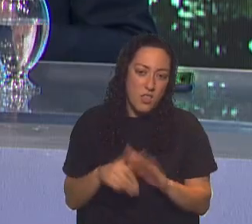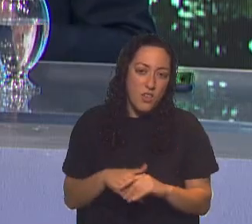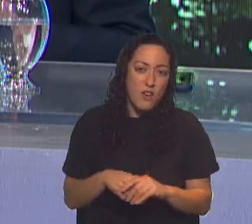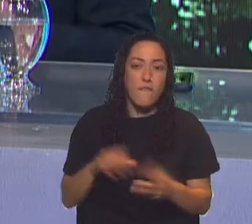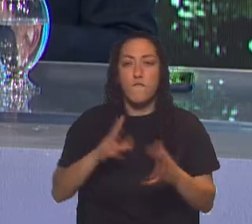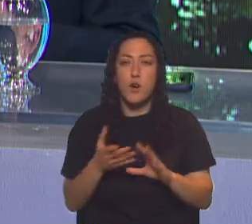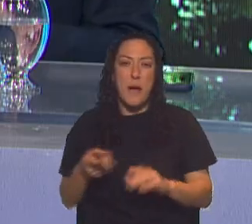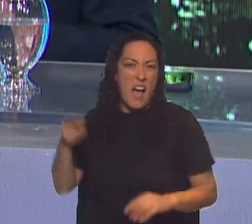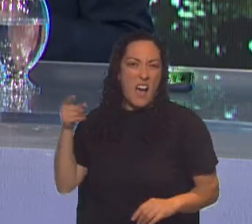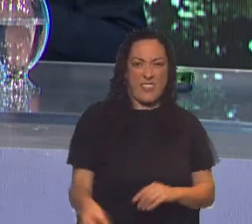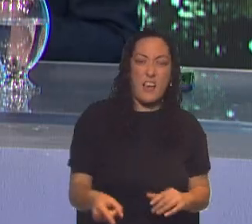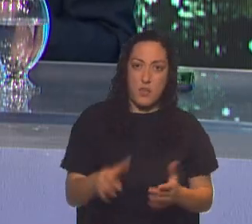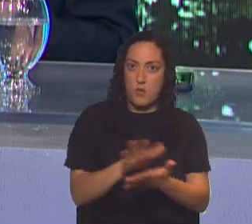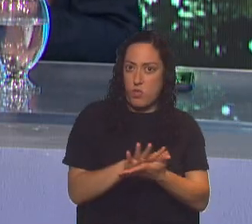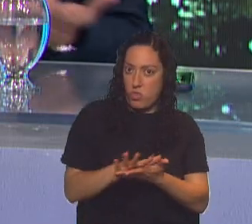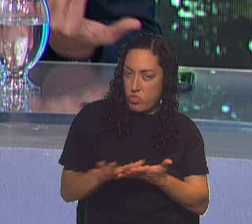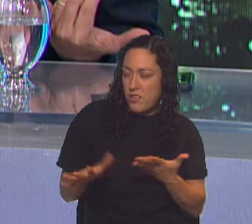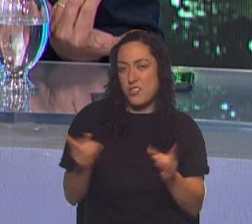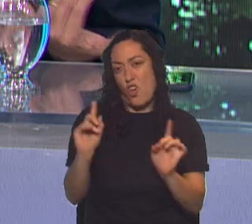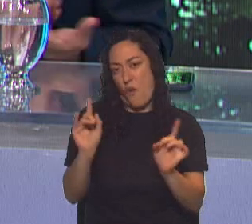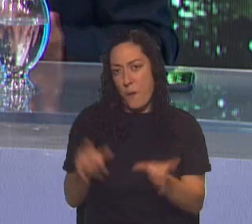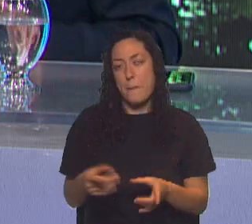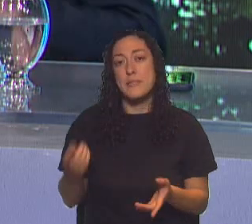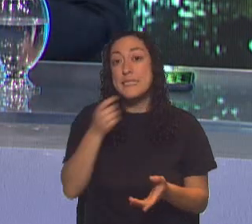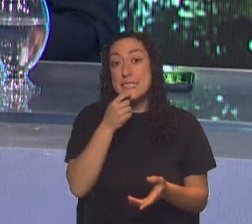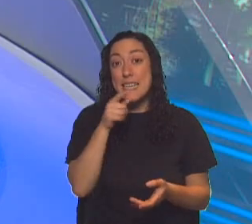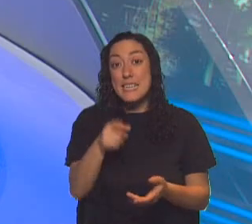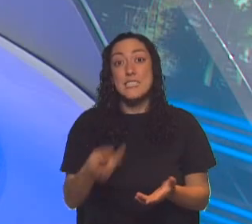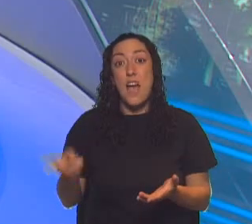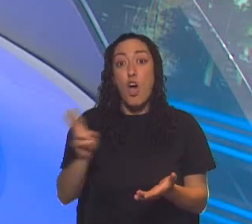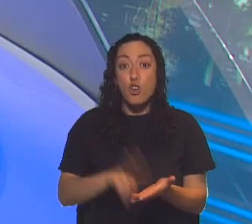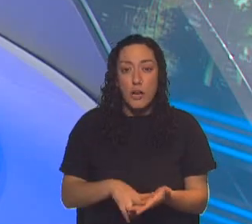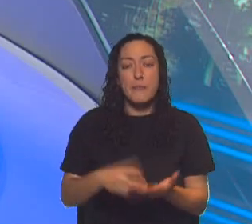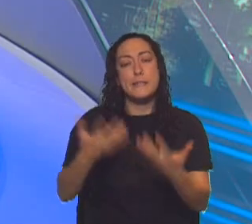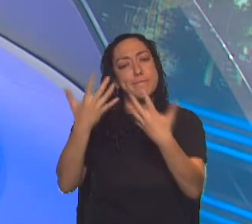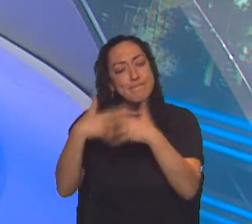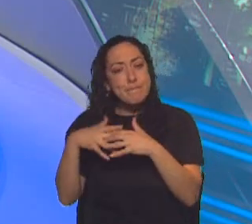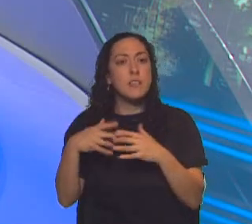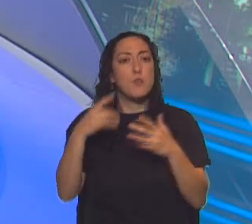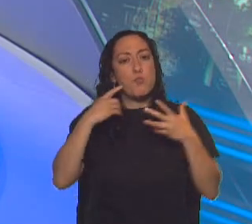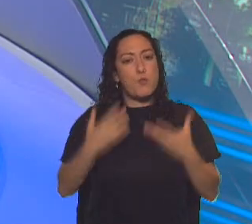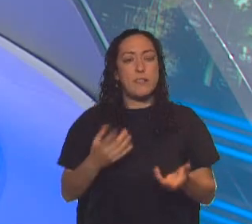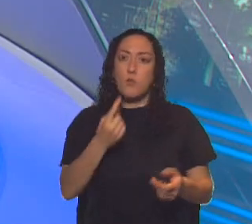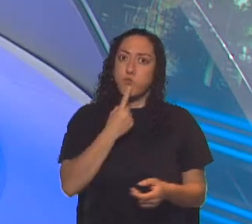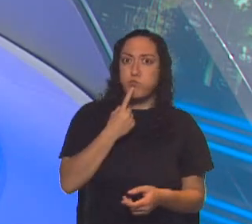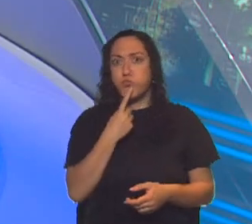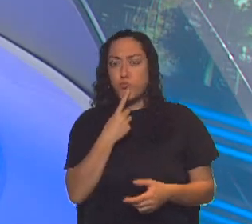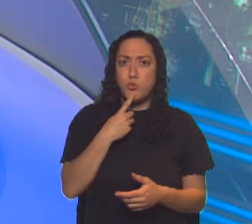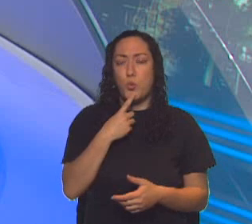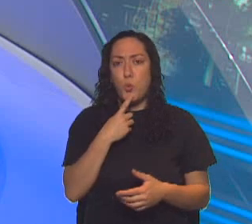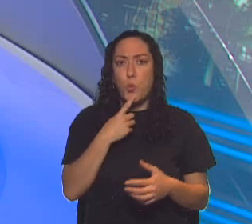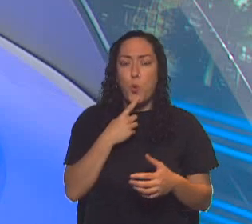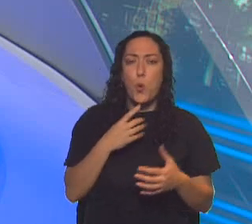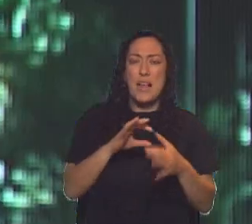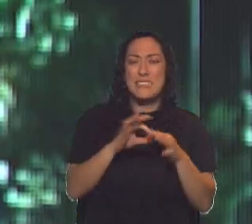ataque muy prolijo pero si de vuelta ella defeccion y se mostraba ditaa y no conectaba bien las